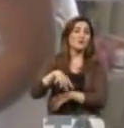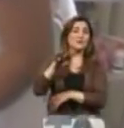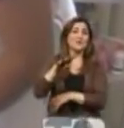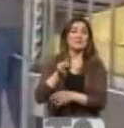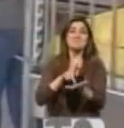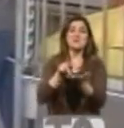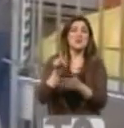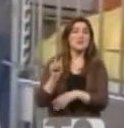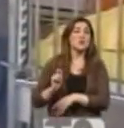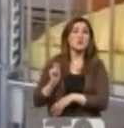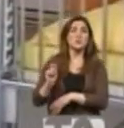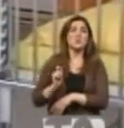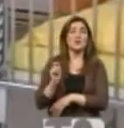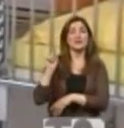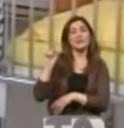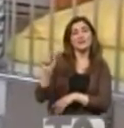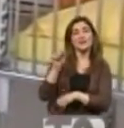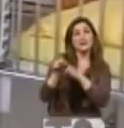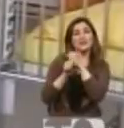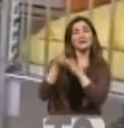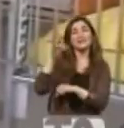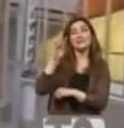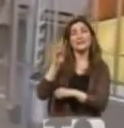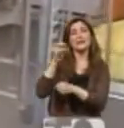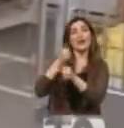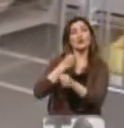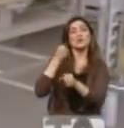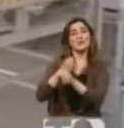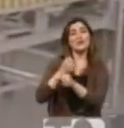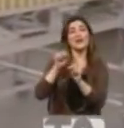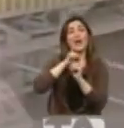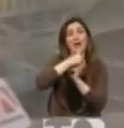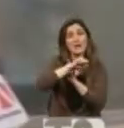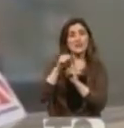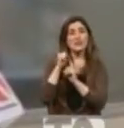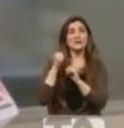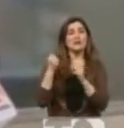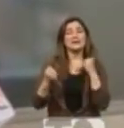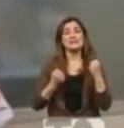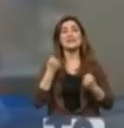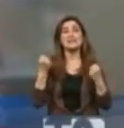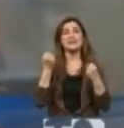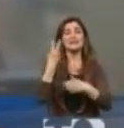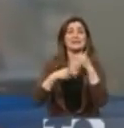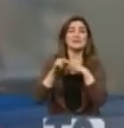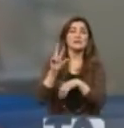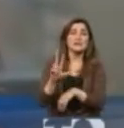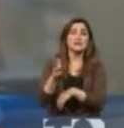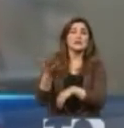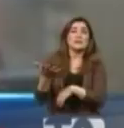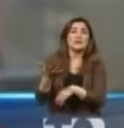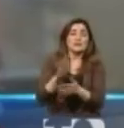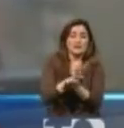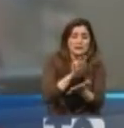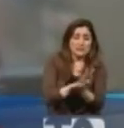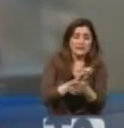sin cobrar. Para Marcelo, quien tiene 17 años laborando en el lugar, la situación desespera. Yo tengo 3 niños, los gastos de